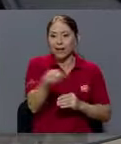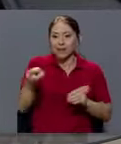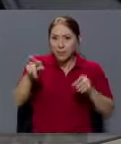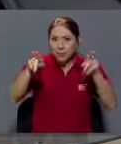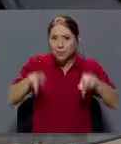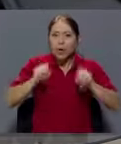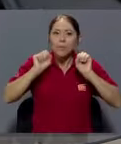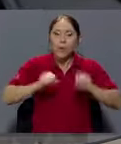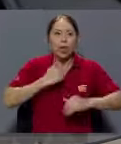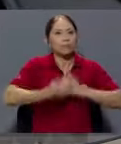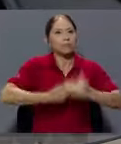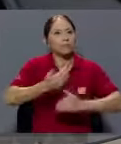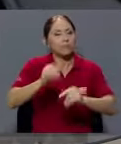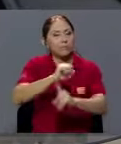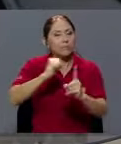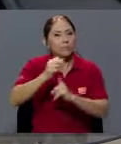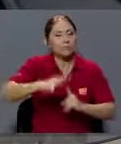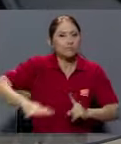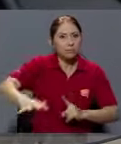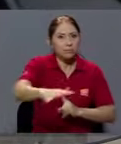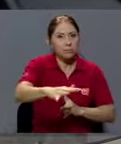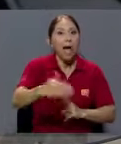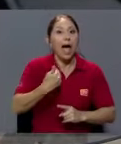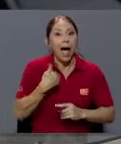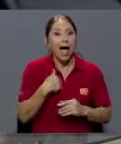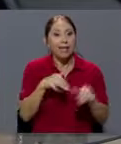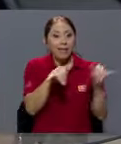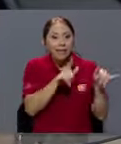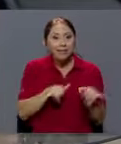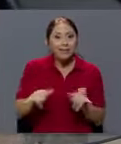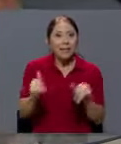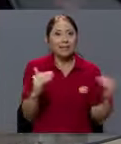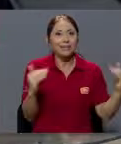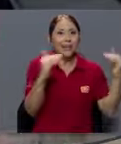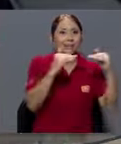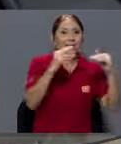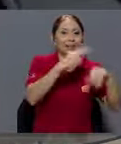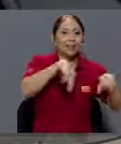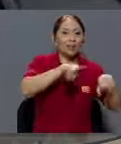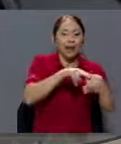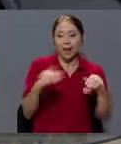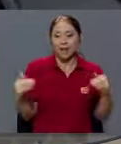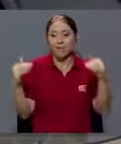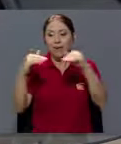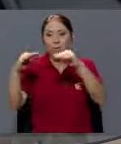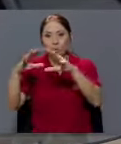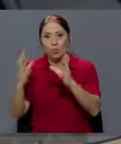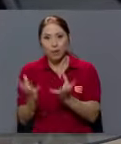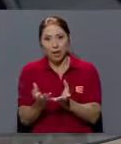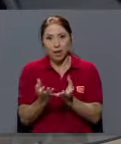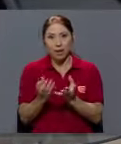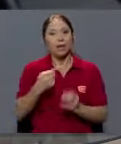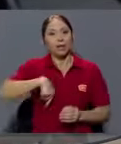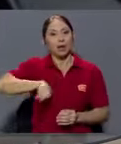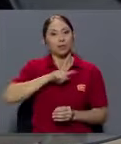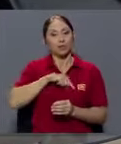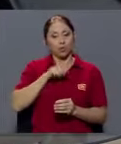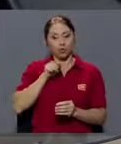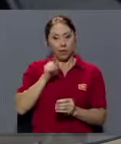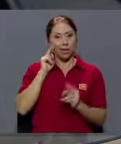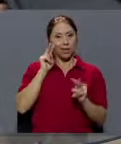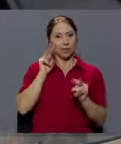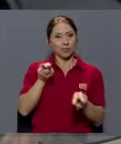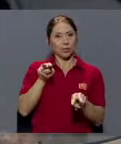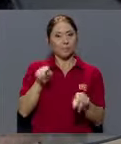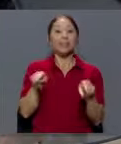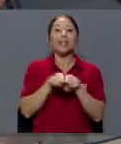para desenvolverse en la sociedad. Y por eso hay estándares a nivel nacional, como existen también a nivel mundial, que consideramos, y que tenemos que